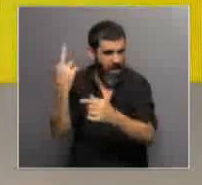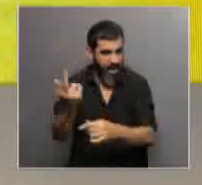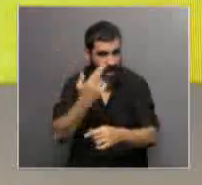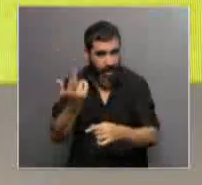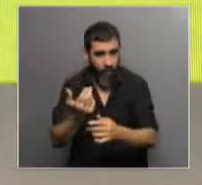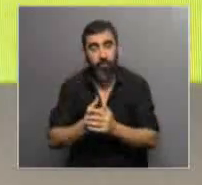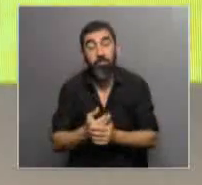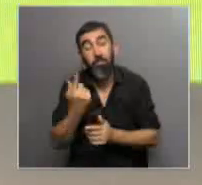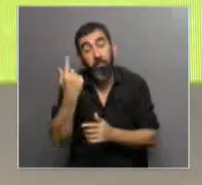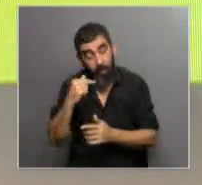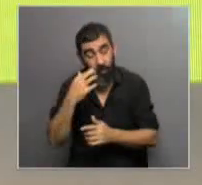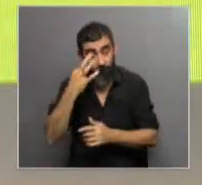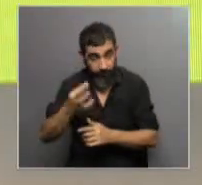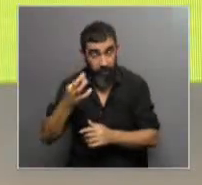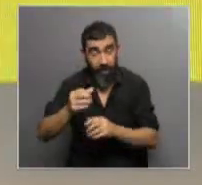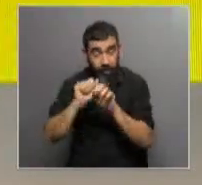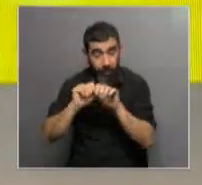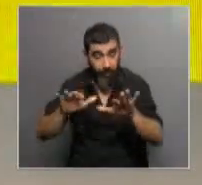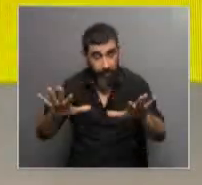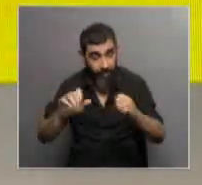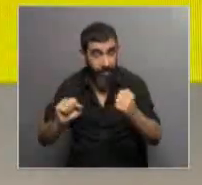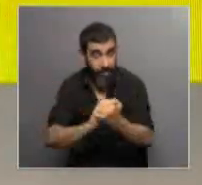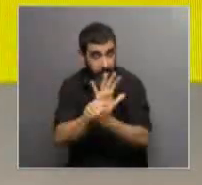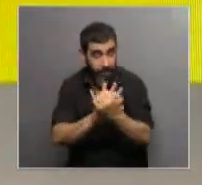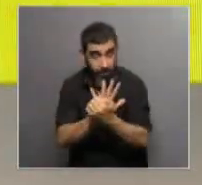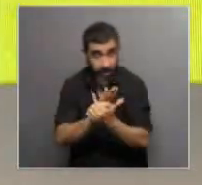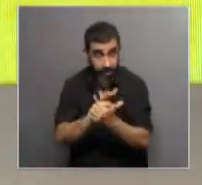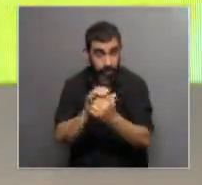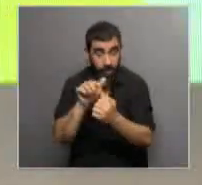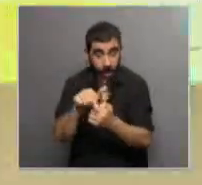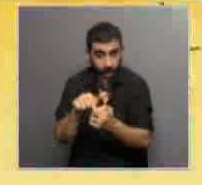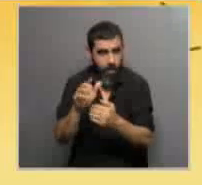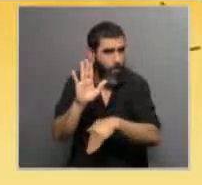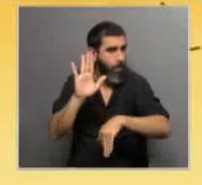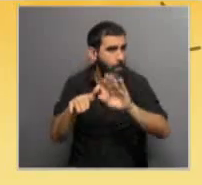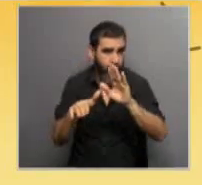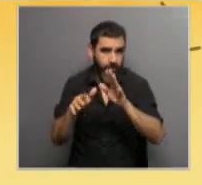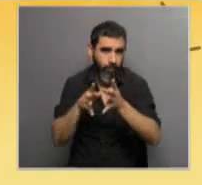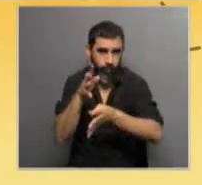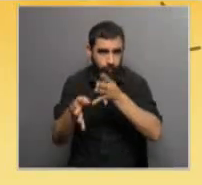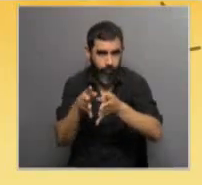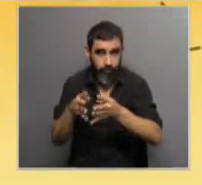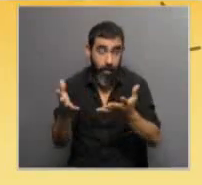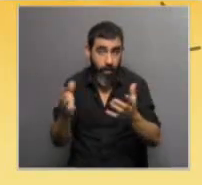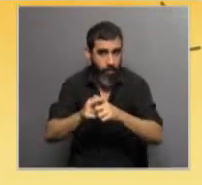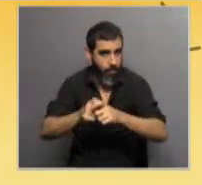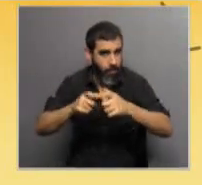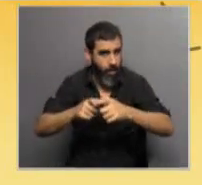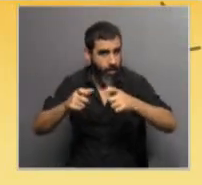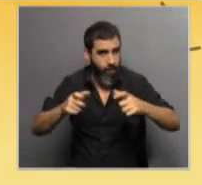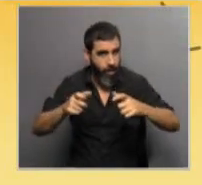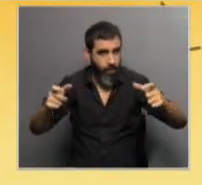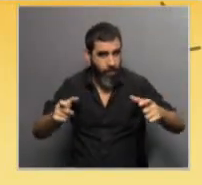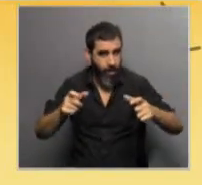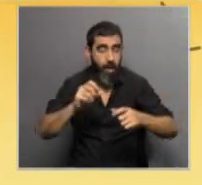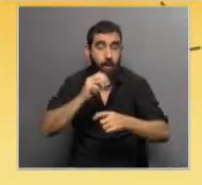pero en realidad es durante la pandemia ha sido una de las disciplinas con más destaque quizás te va decir viene en crecimiento me parece que cada vez hay más